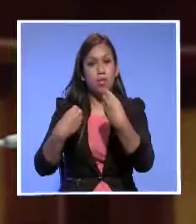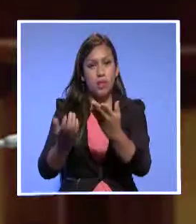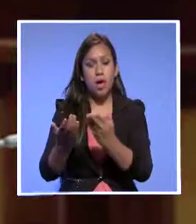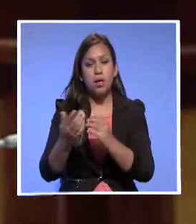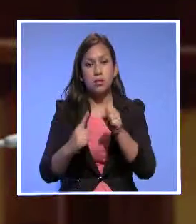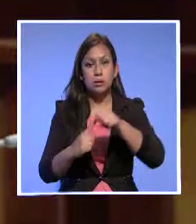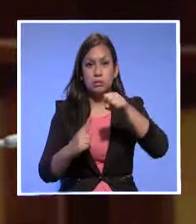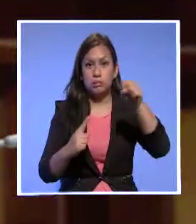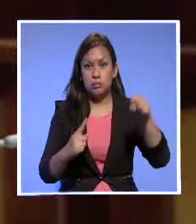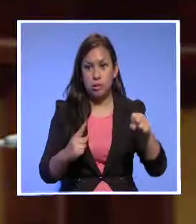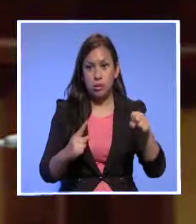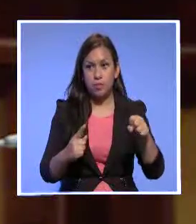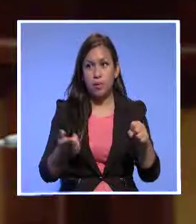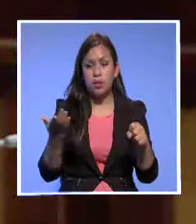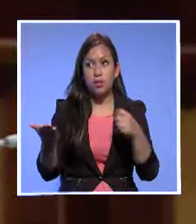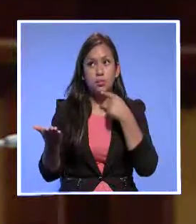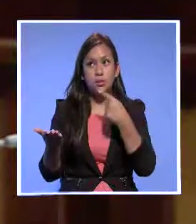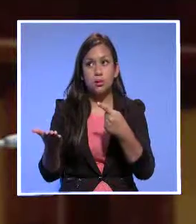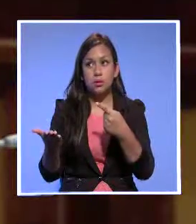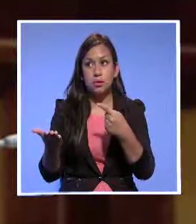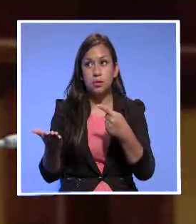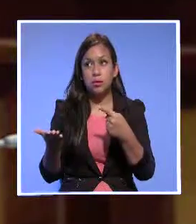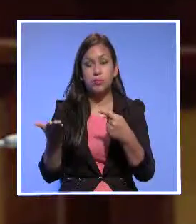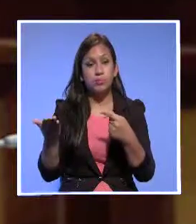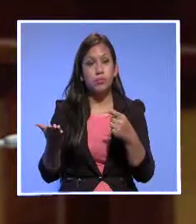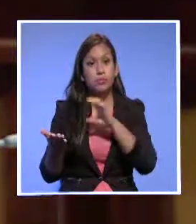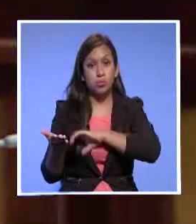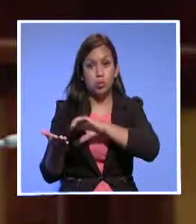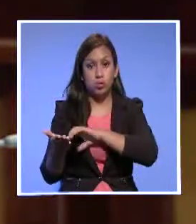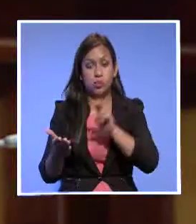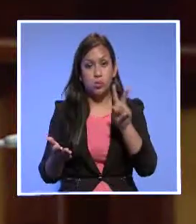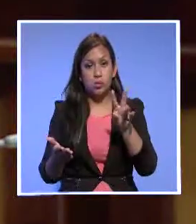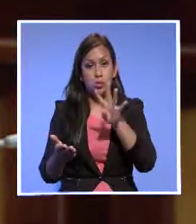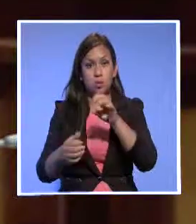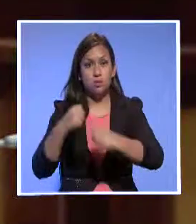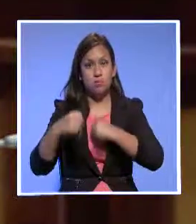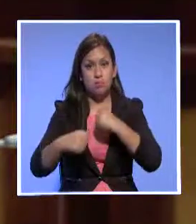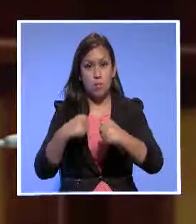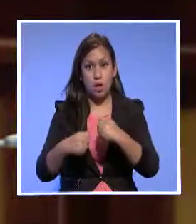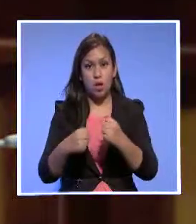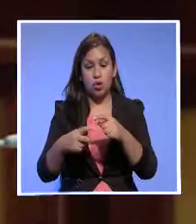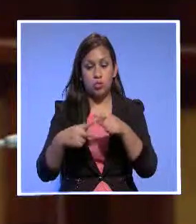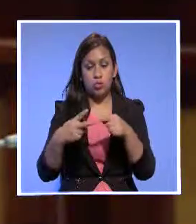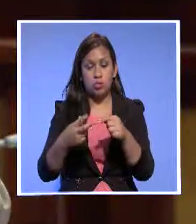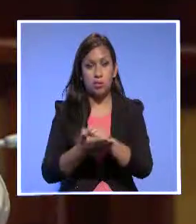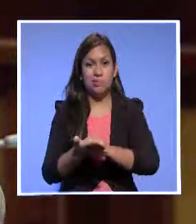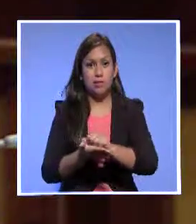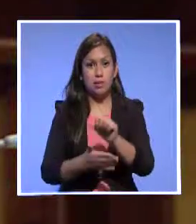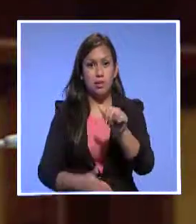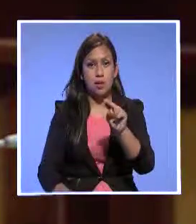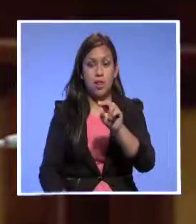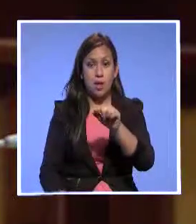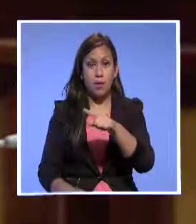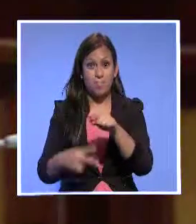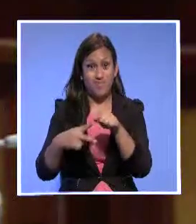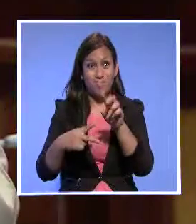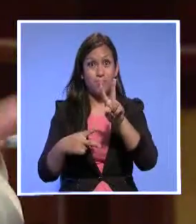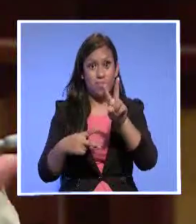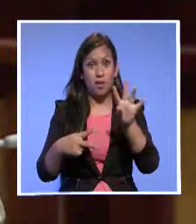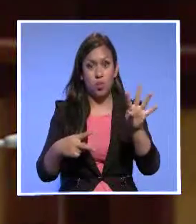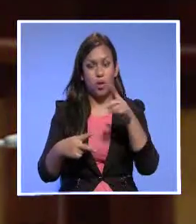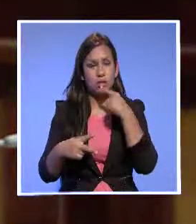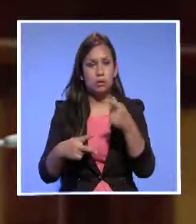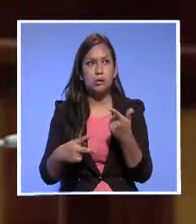guarumo a los municipios 24 y mayo santana el 24 mayo se excusa porque no tiene la